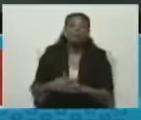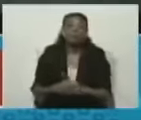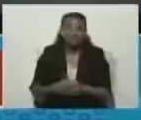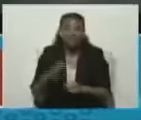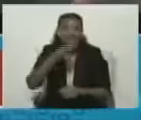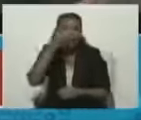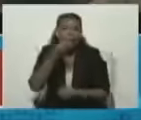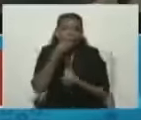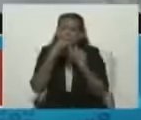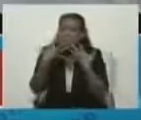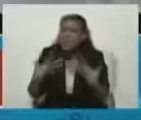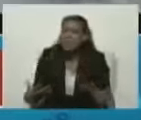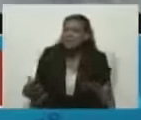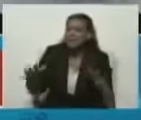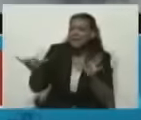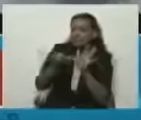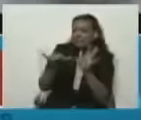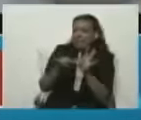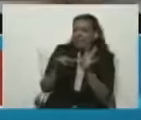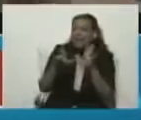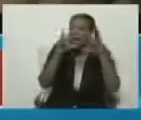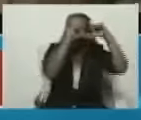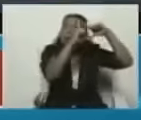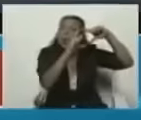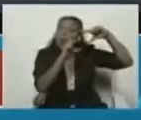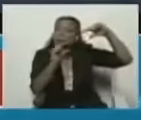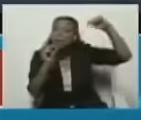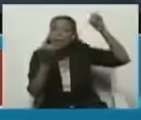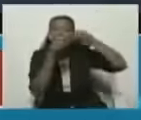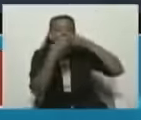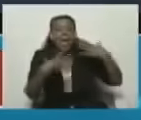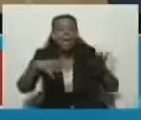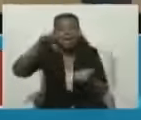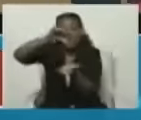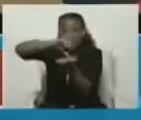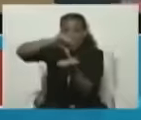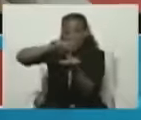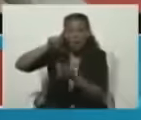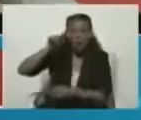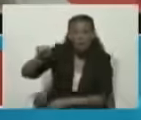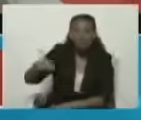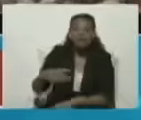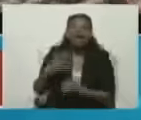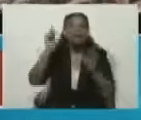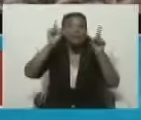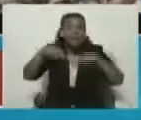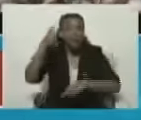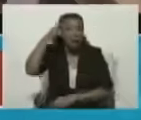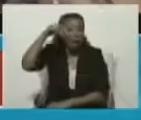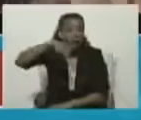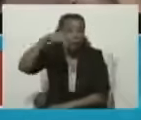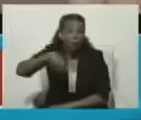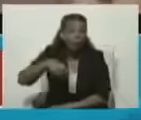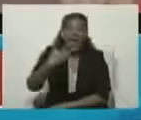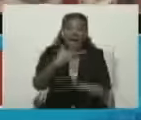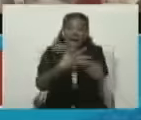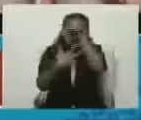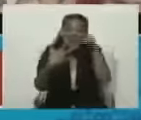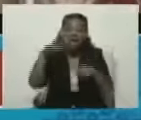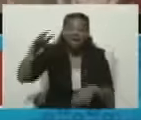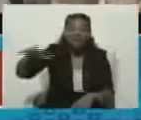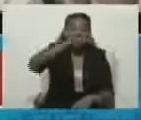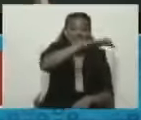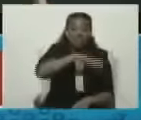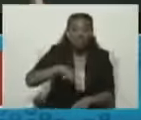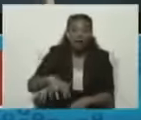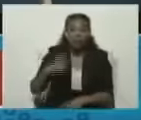tarde, noche lunada de la bella ciudad de Coro. Lo verán hoy en tres estados del país.